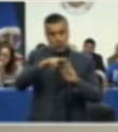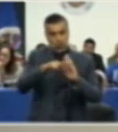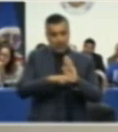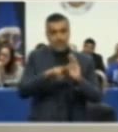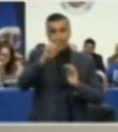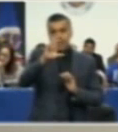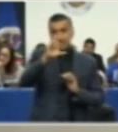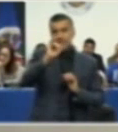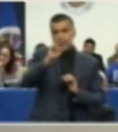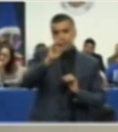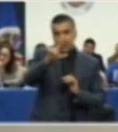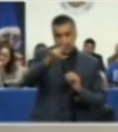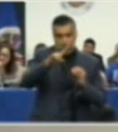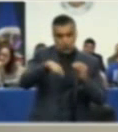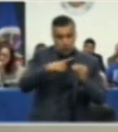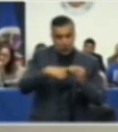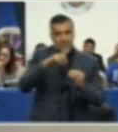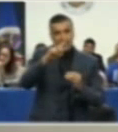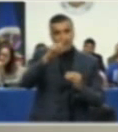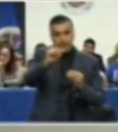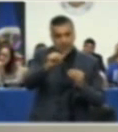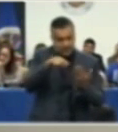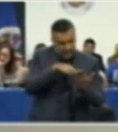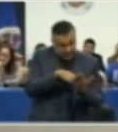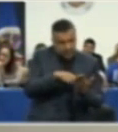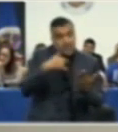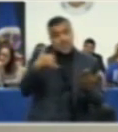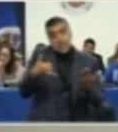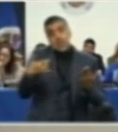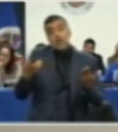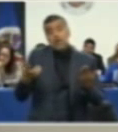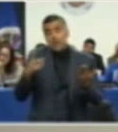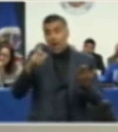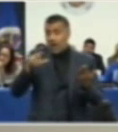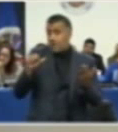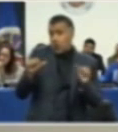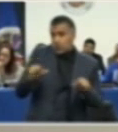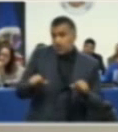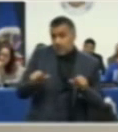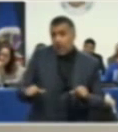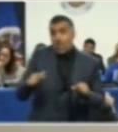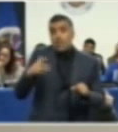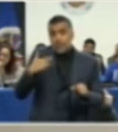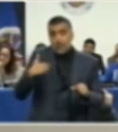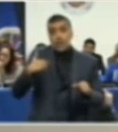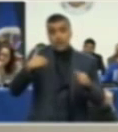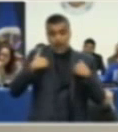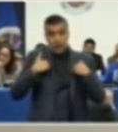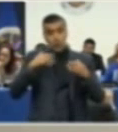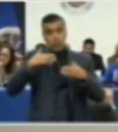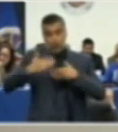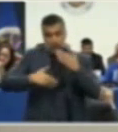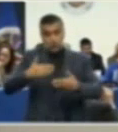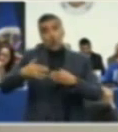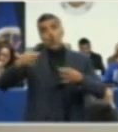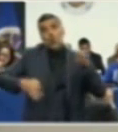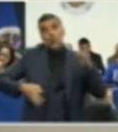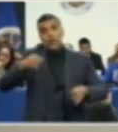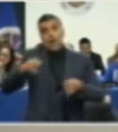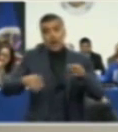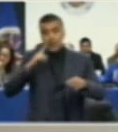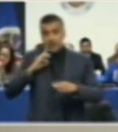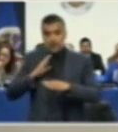Código Civil referidas a incapacidad y por lo tanto a la posibilidad de trabar un proceso judicial